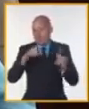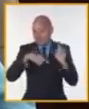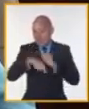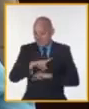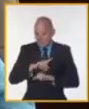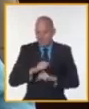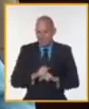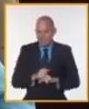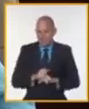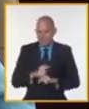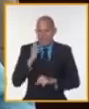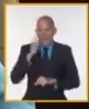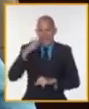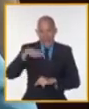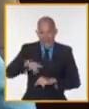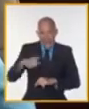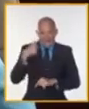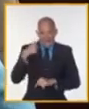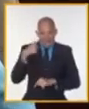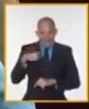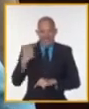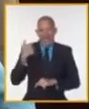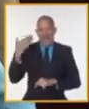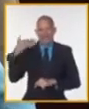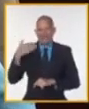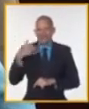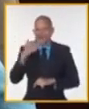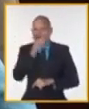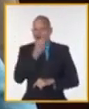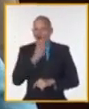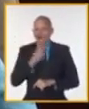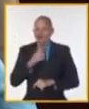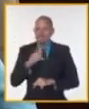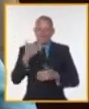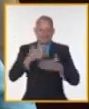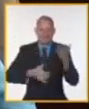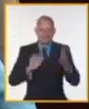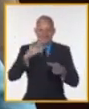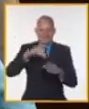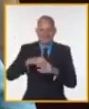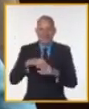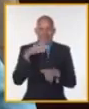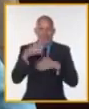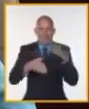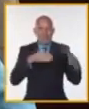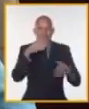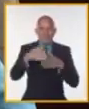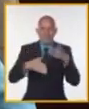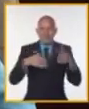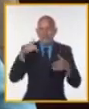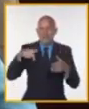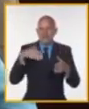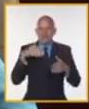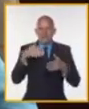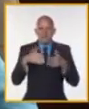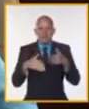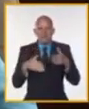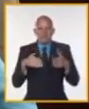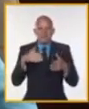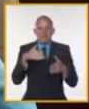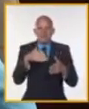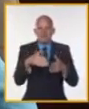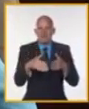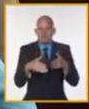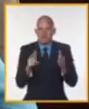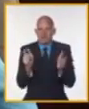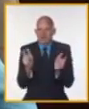dispuestos a hacer las pruebas de ingreso e ingresar a la universidad. Y esa disminución sustancial,